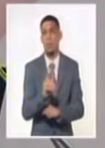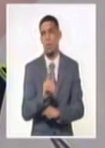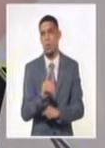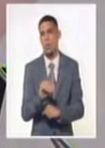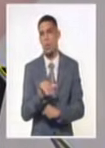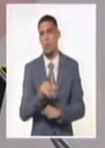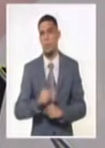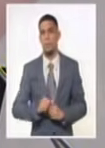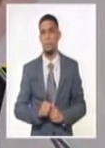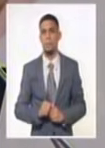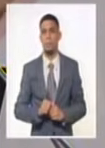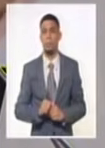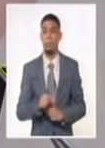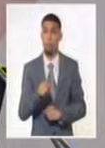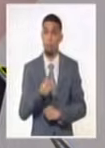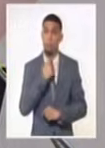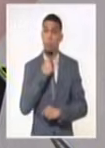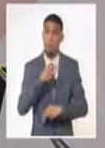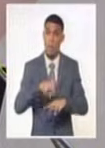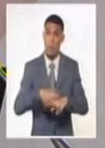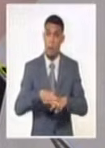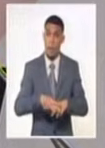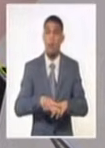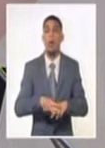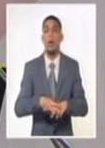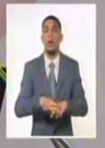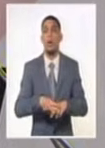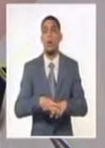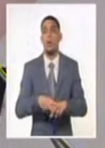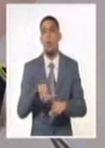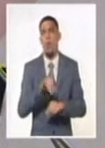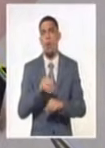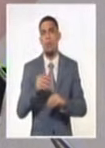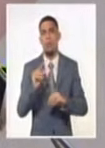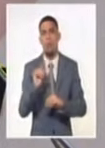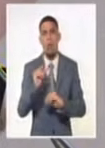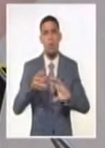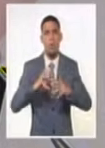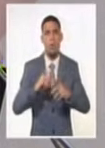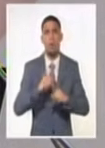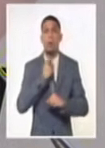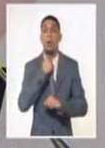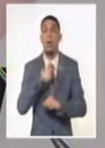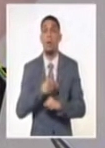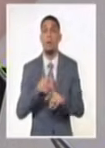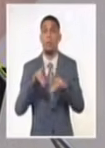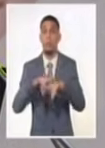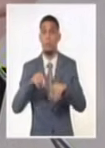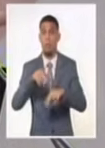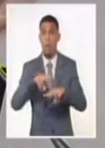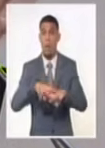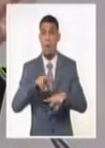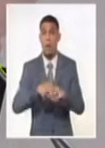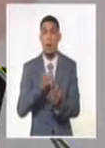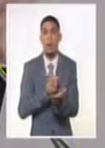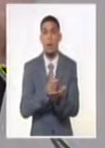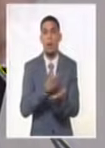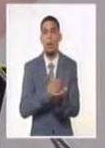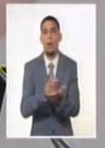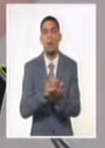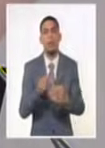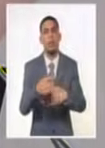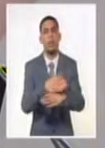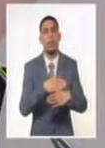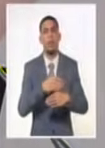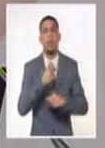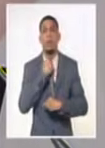entonces ahí también las dimensiones de las carreras que se estudian en las universidades habaneras en muchos casos son muy superiores. El otro día en la